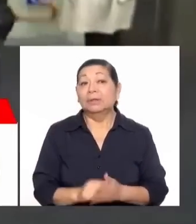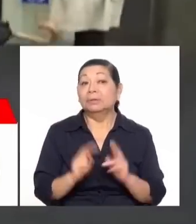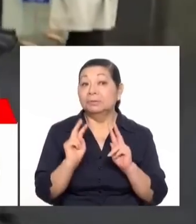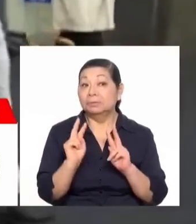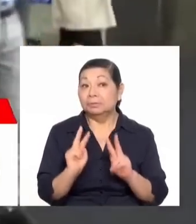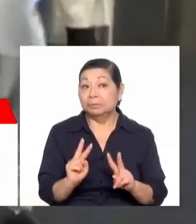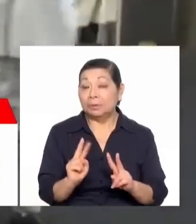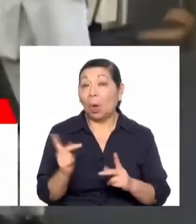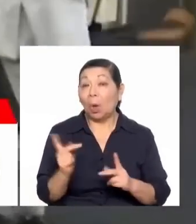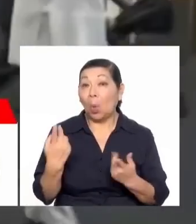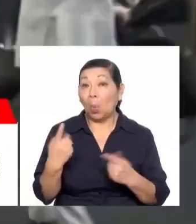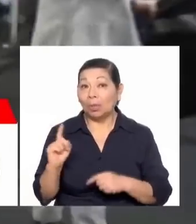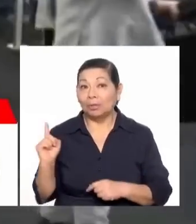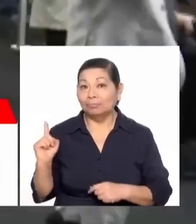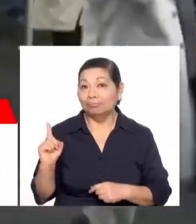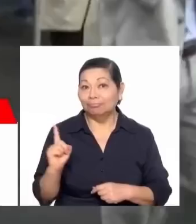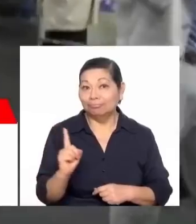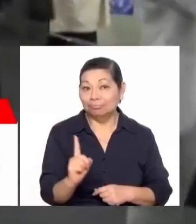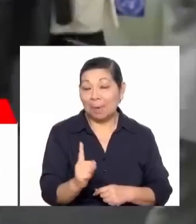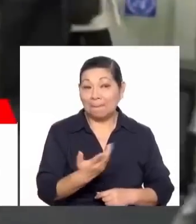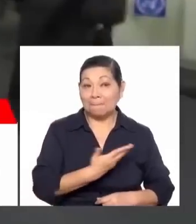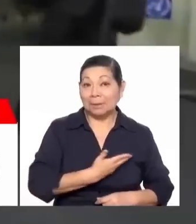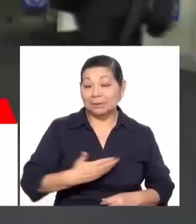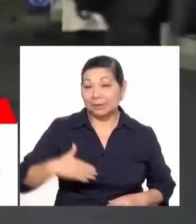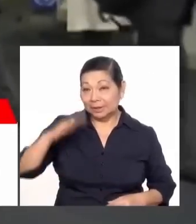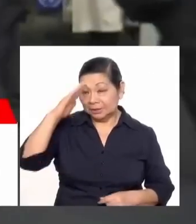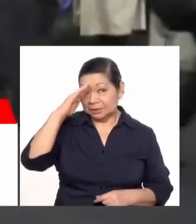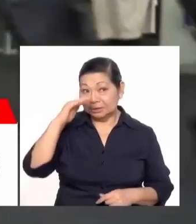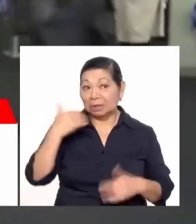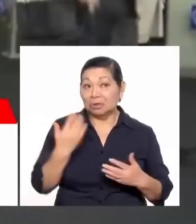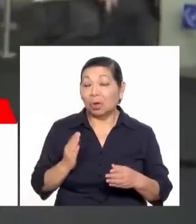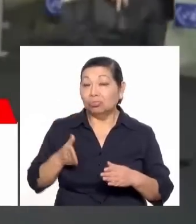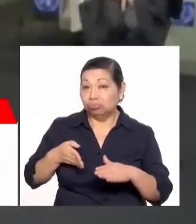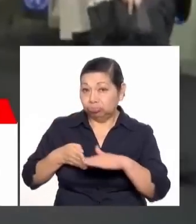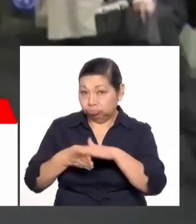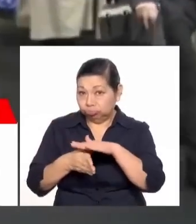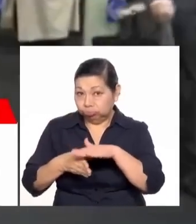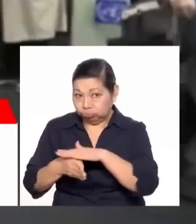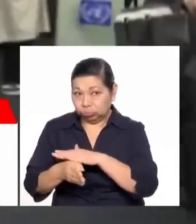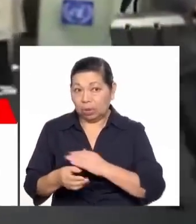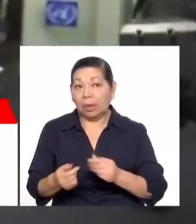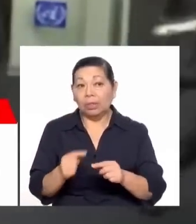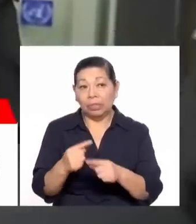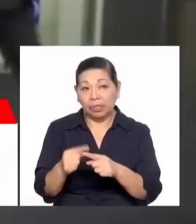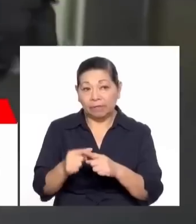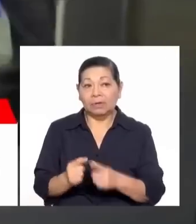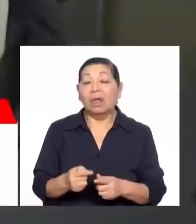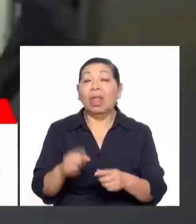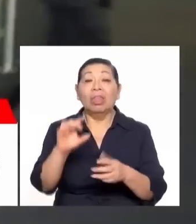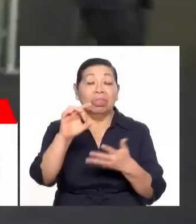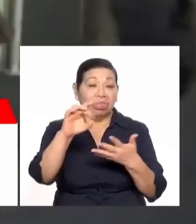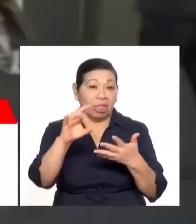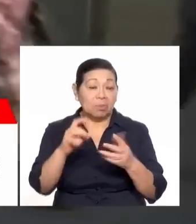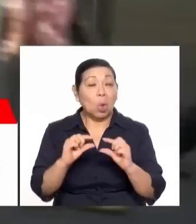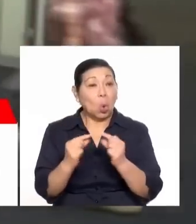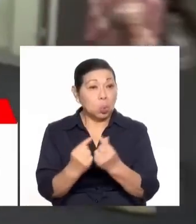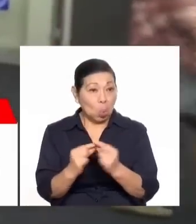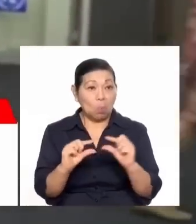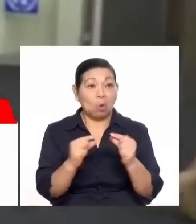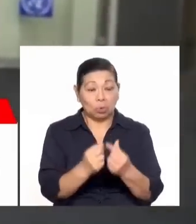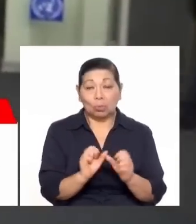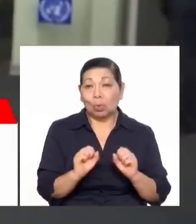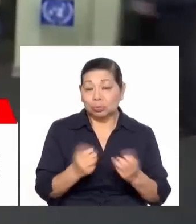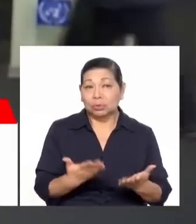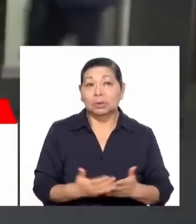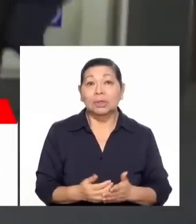expectativa del ingreso de la presidenta Dina Boluarte. Están ingresando los miembros de las diferentes delegaciones. Hay que